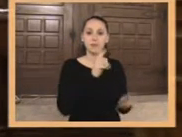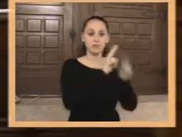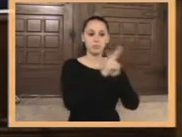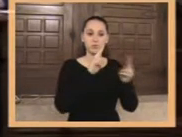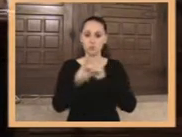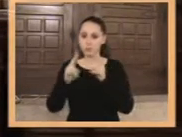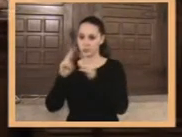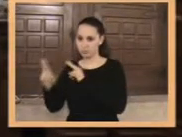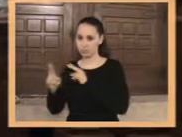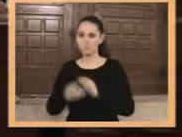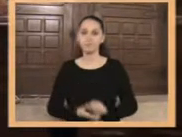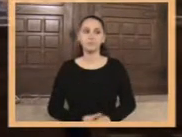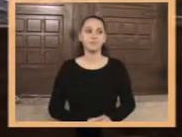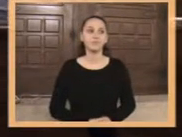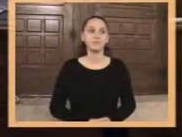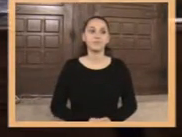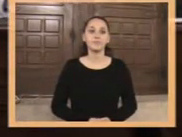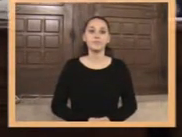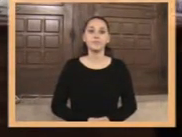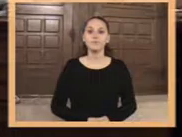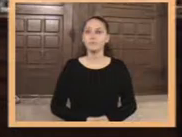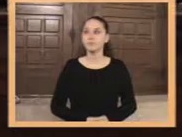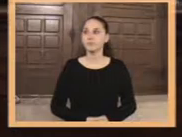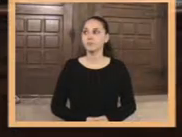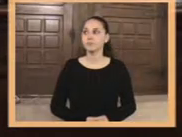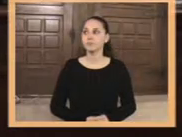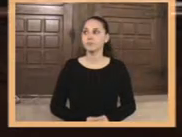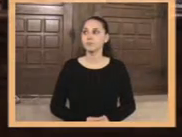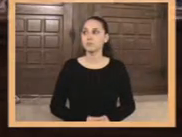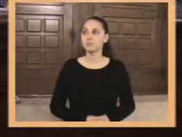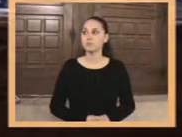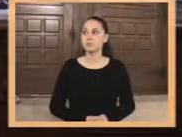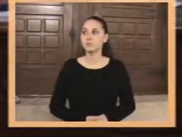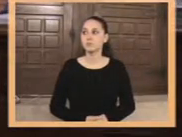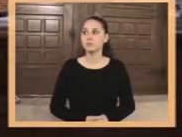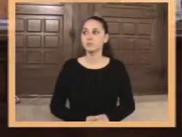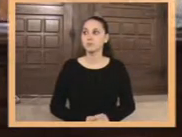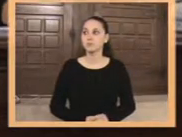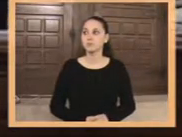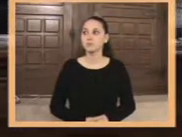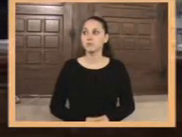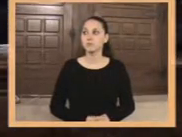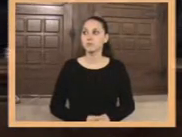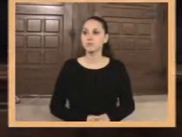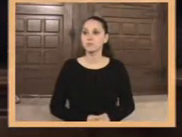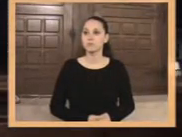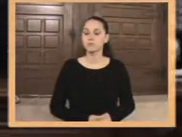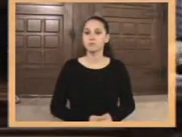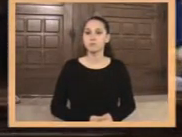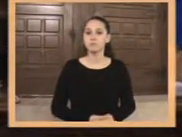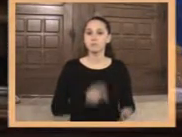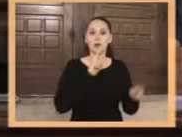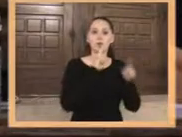Comienzo por la señora López. Y así contesto a una de las preguntas del señor Izquierdo, que ha hecho la misma que la señora López,